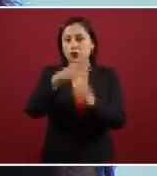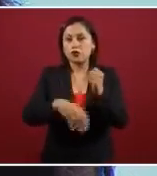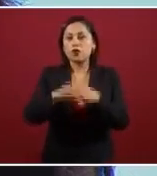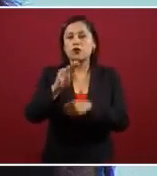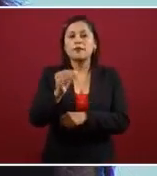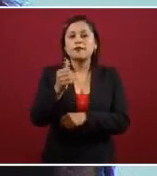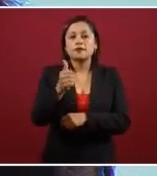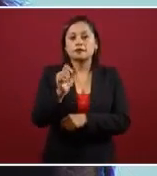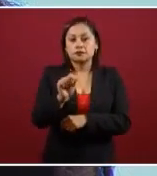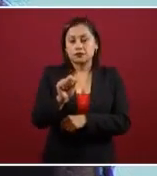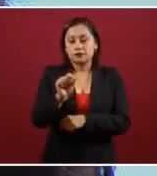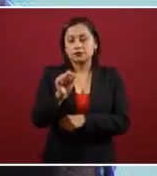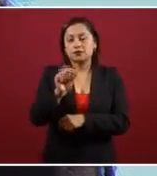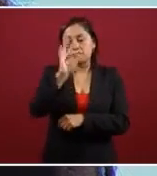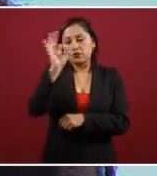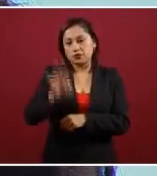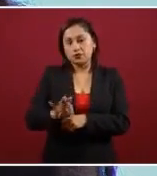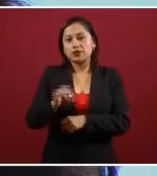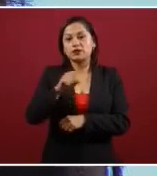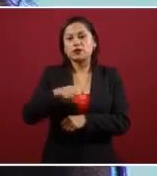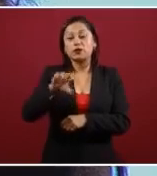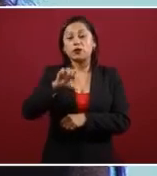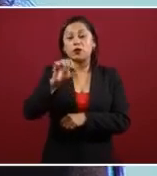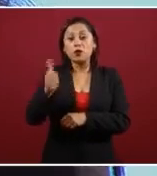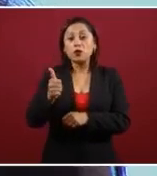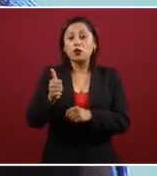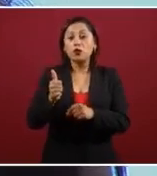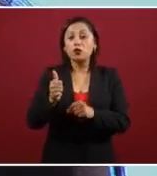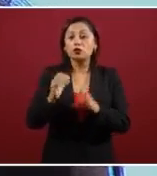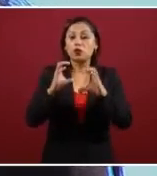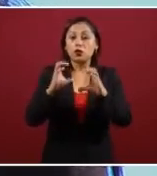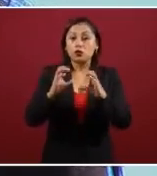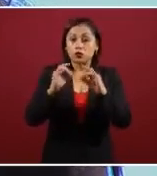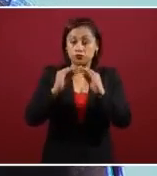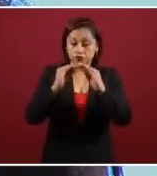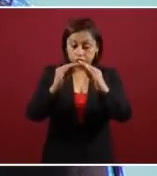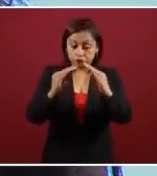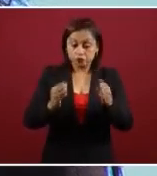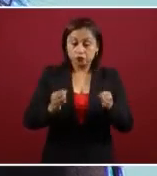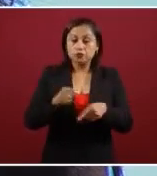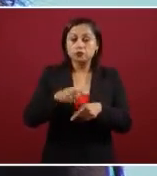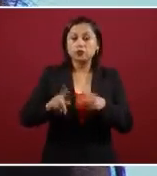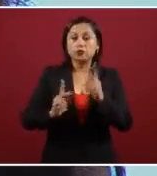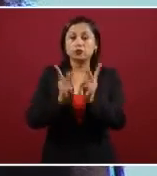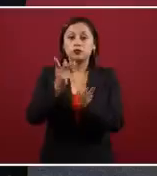de los viveros que hemos retirado plantas, es del vivero forestal